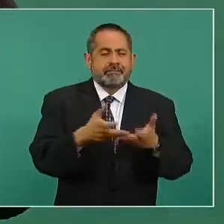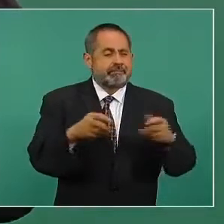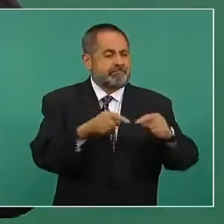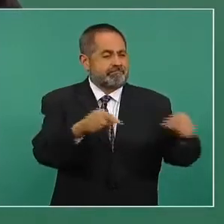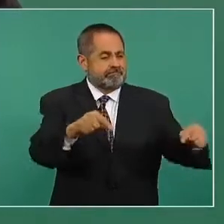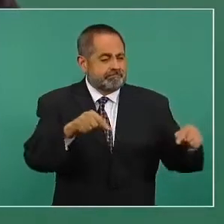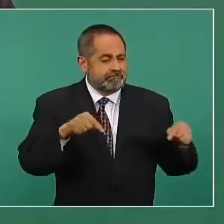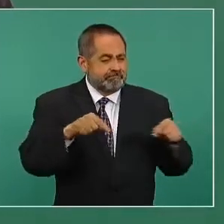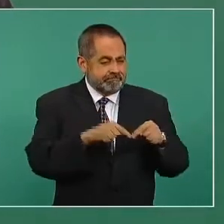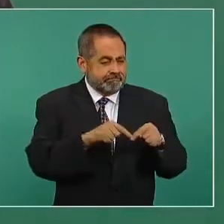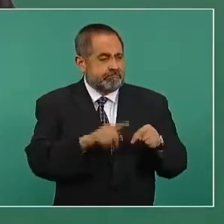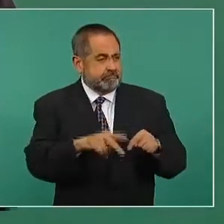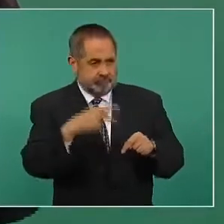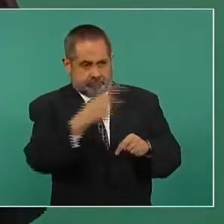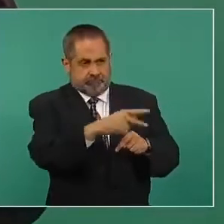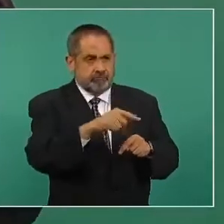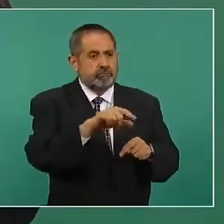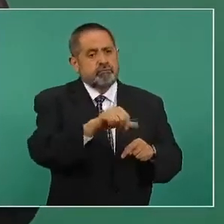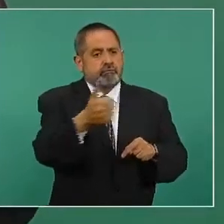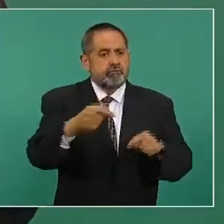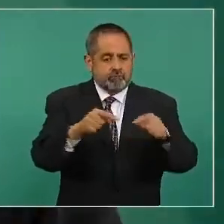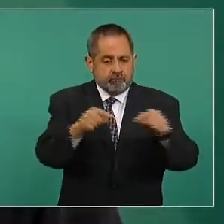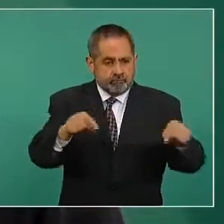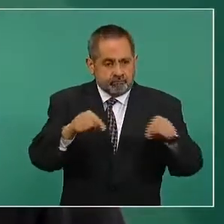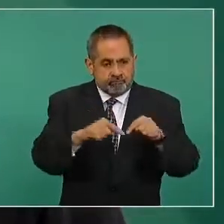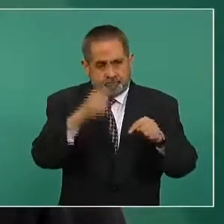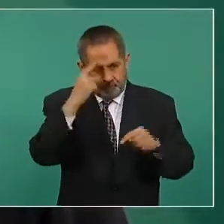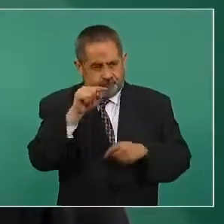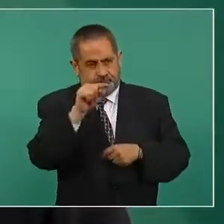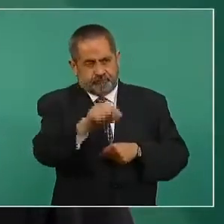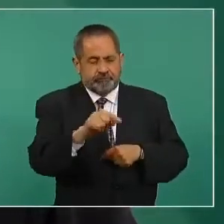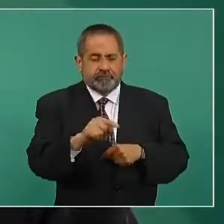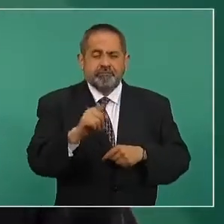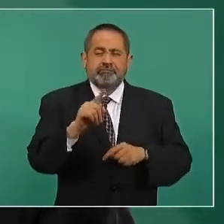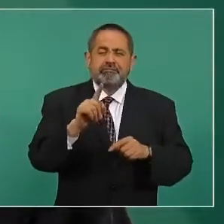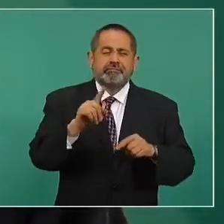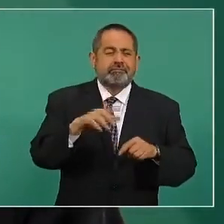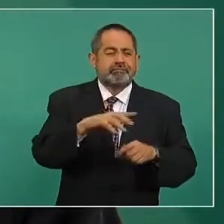en tierra, en aguas someras,